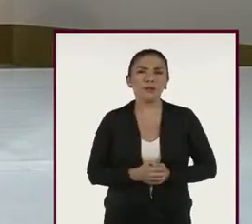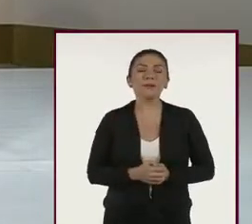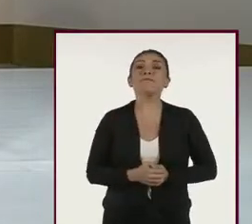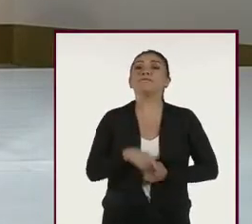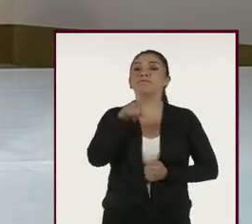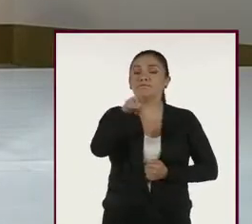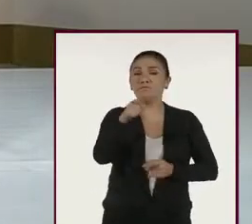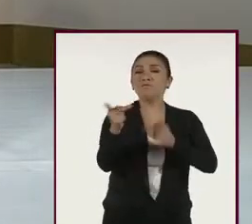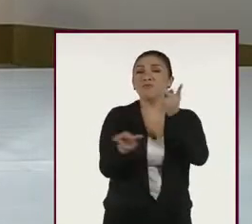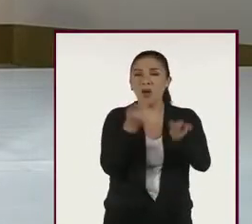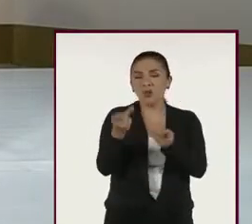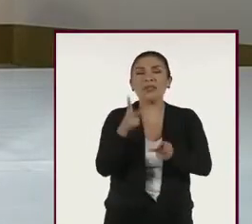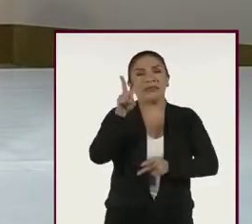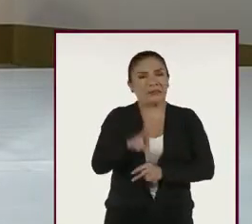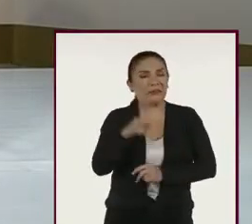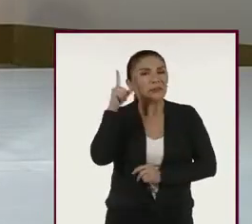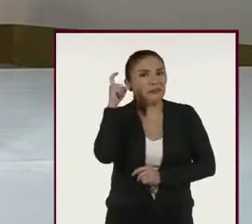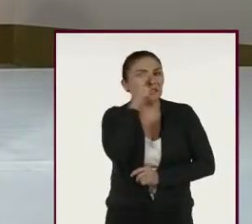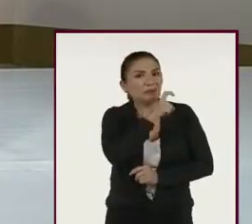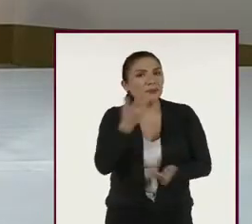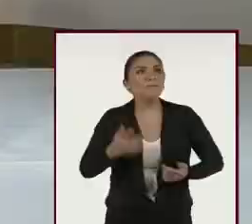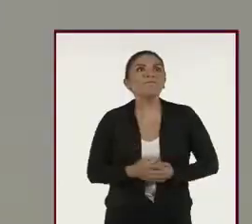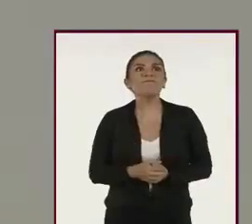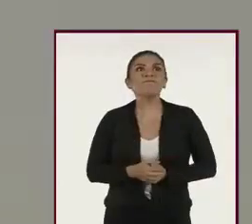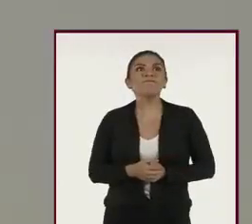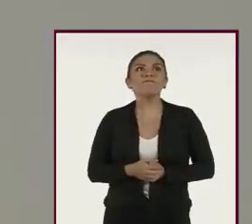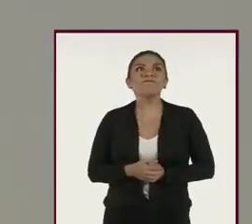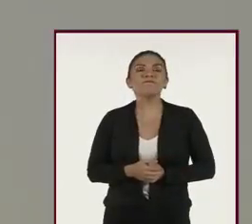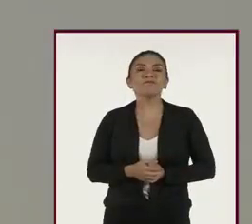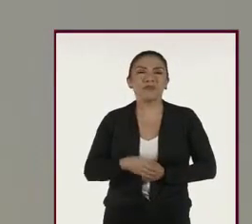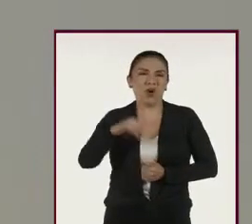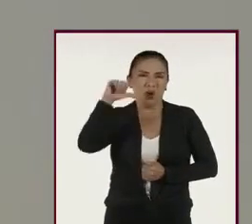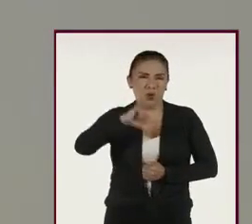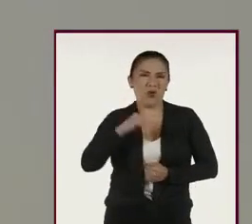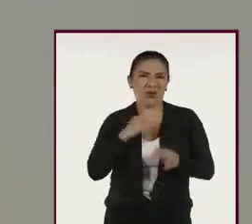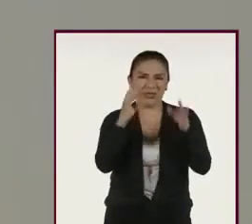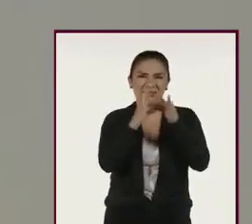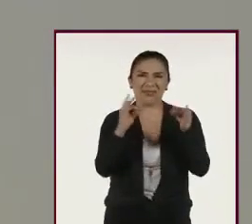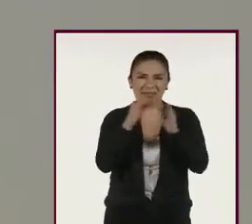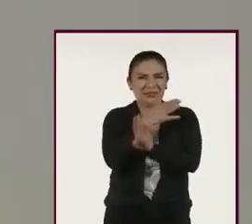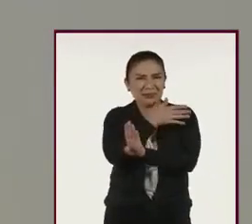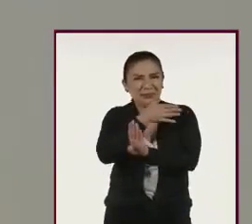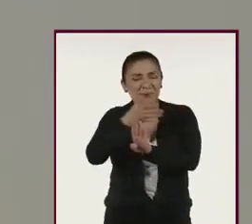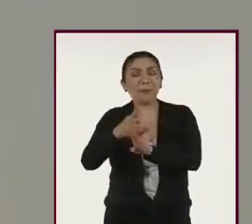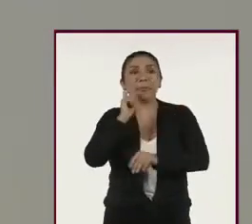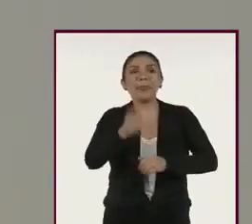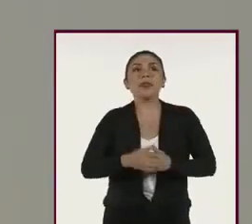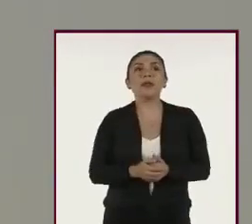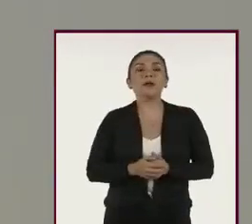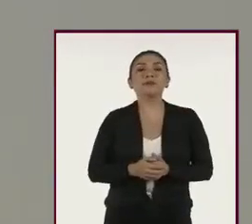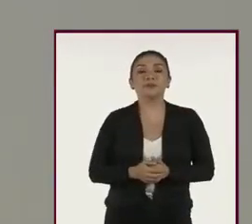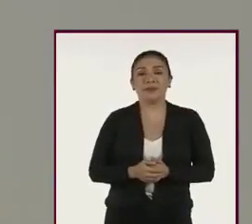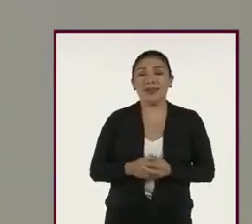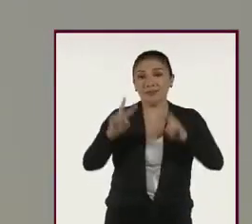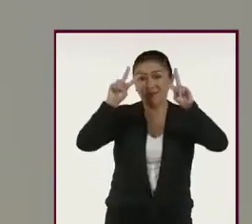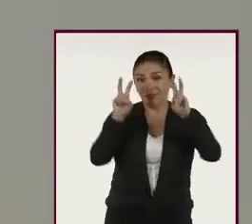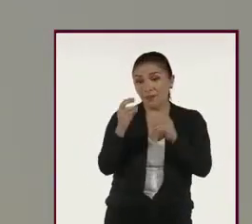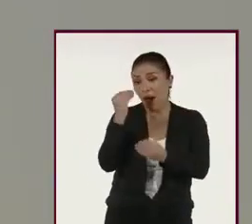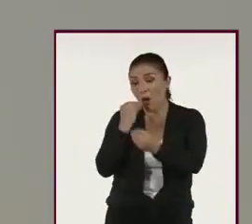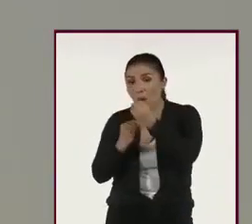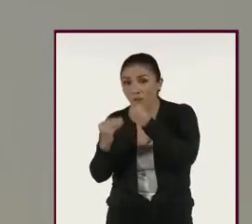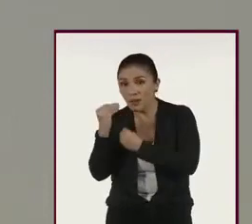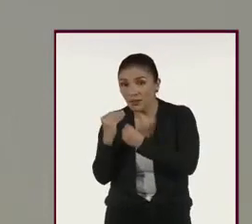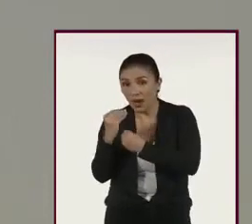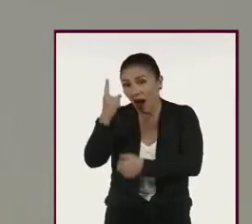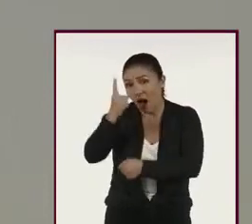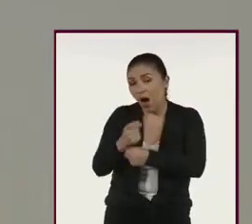una pregunta complicada porque hablábamos durante la presentación que la relación con los alimentos,